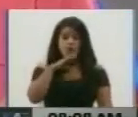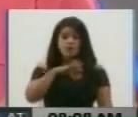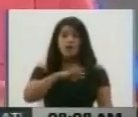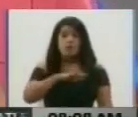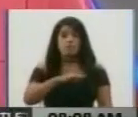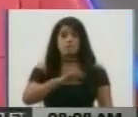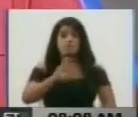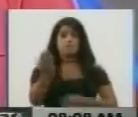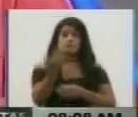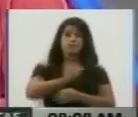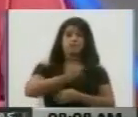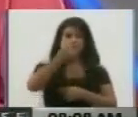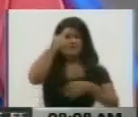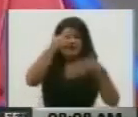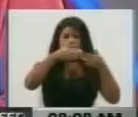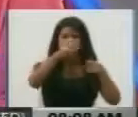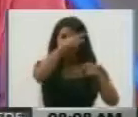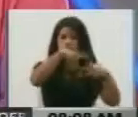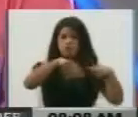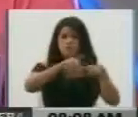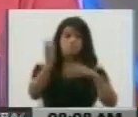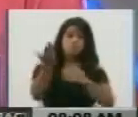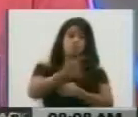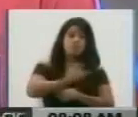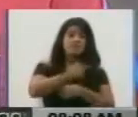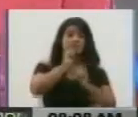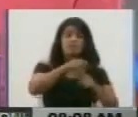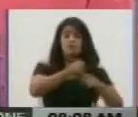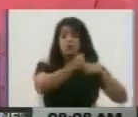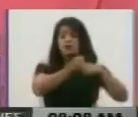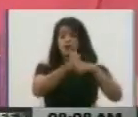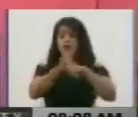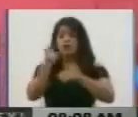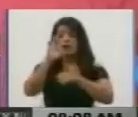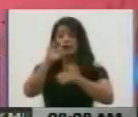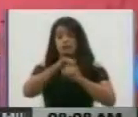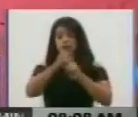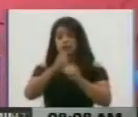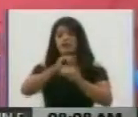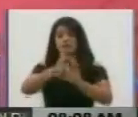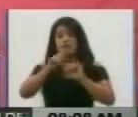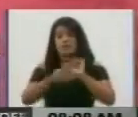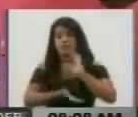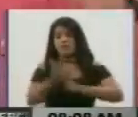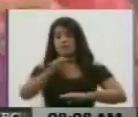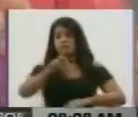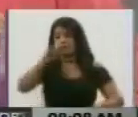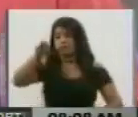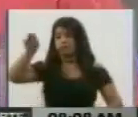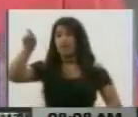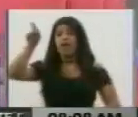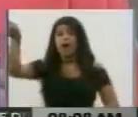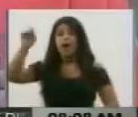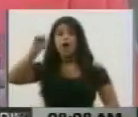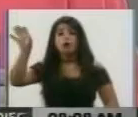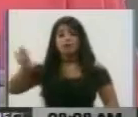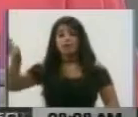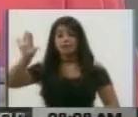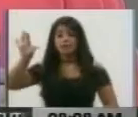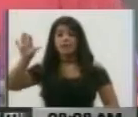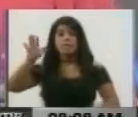la Batalla de la Puerta, tuvo que pasar por Caracas y emigrar hacia Oriente al frente de 20.000 personas que salieron de aquí porque detrás venía